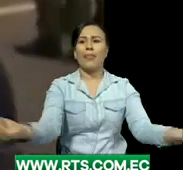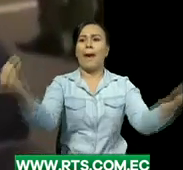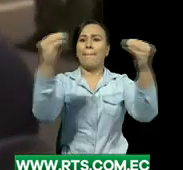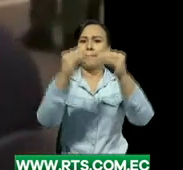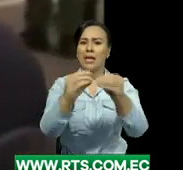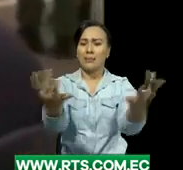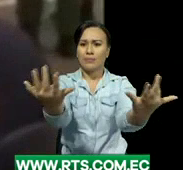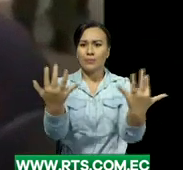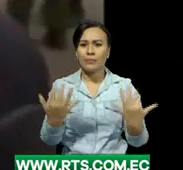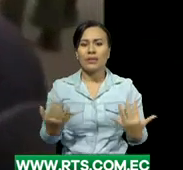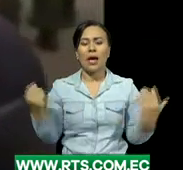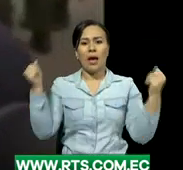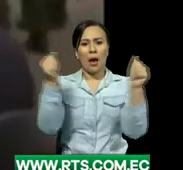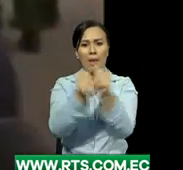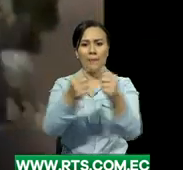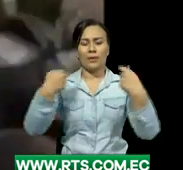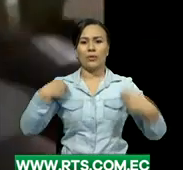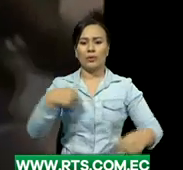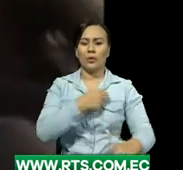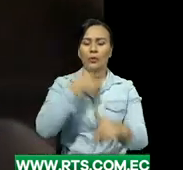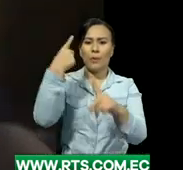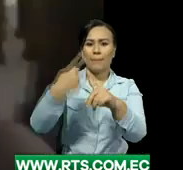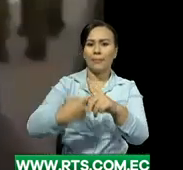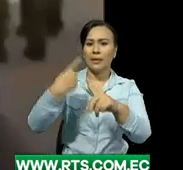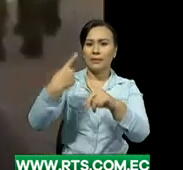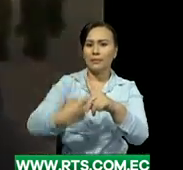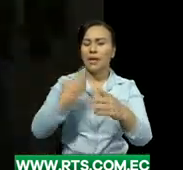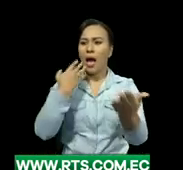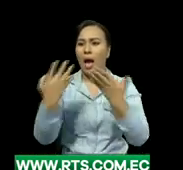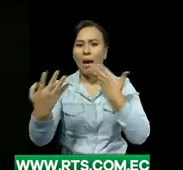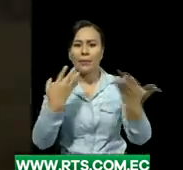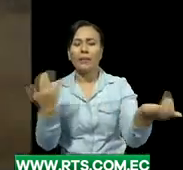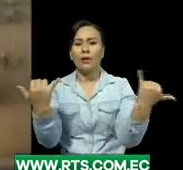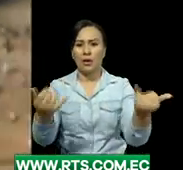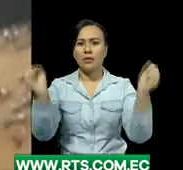ingrediente que no hacía falta. Teníamos meses haciendo los llamados y hoy lo hacen.